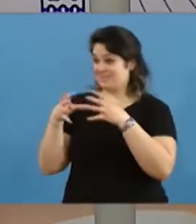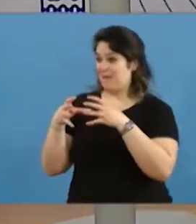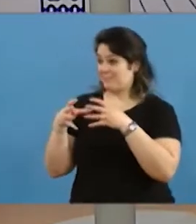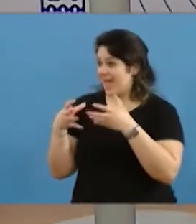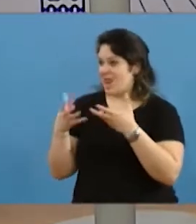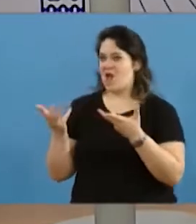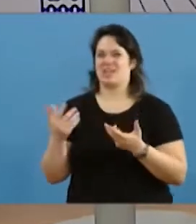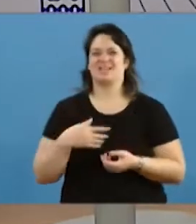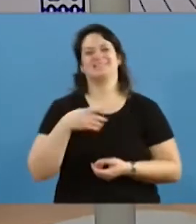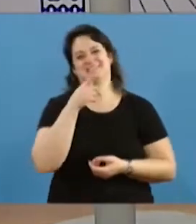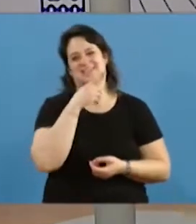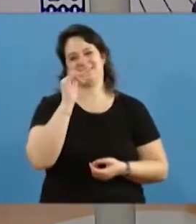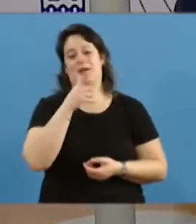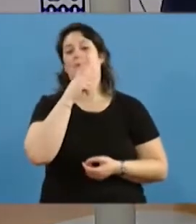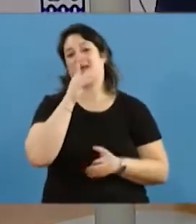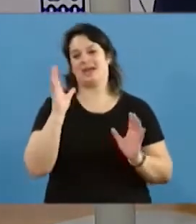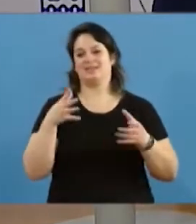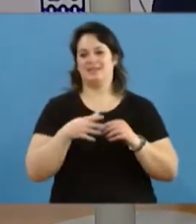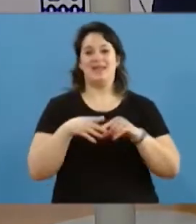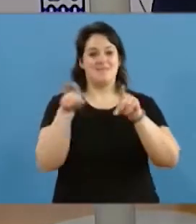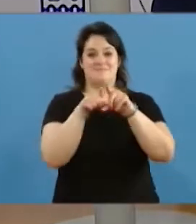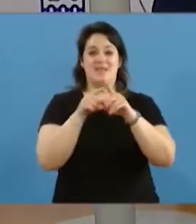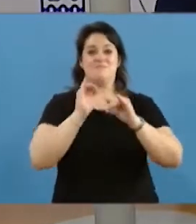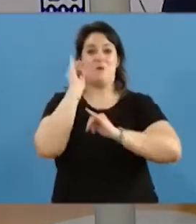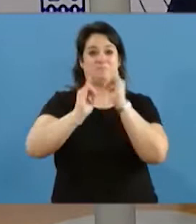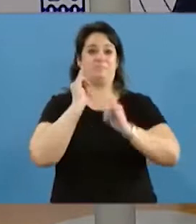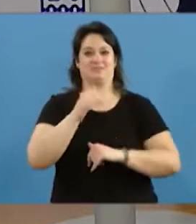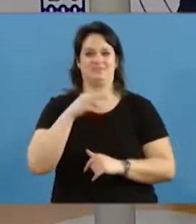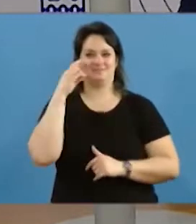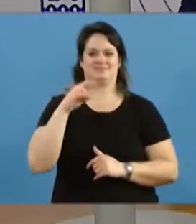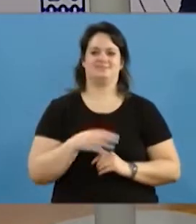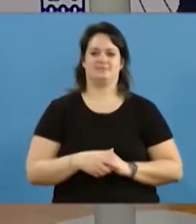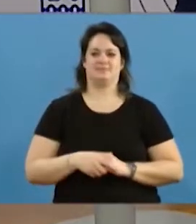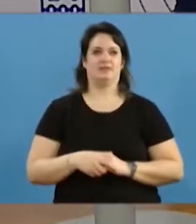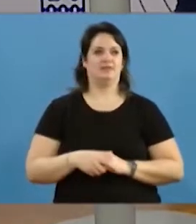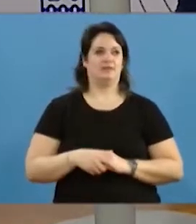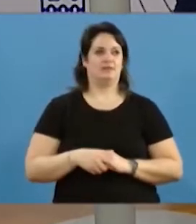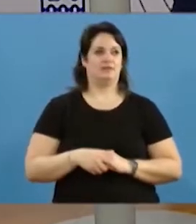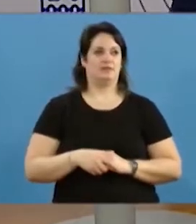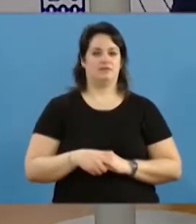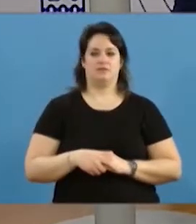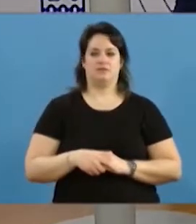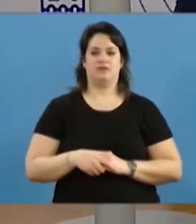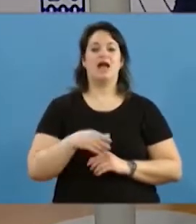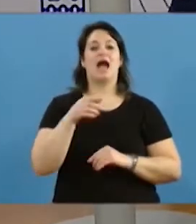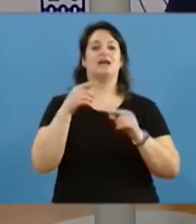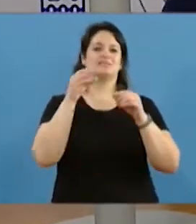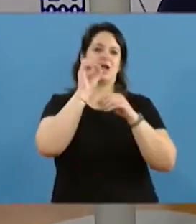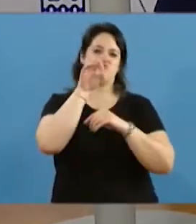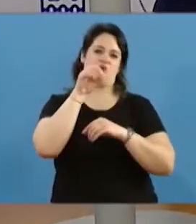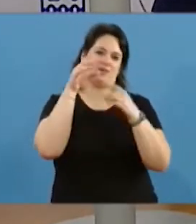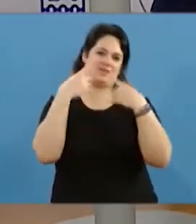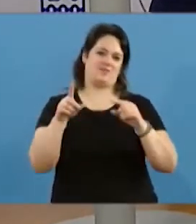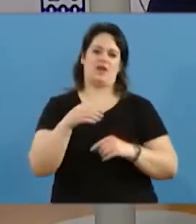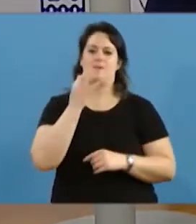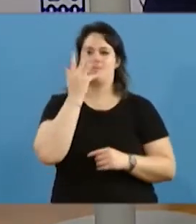Tenemos... ¡Exacto! Parece, ¿ah? Como la del cuento, señor. Sí. A ver, este gráfico tiene diferentes nombres. A